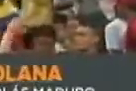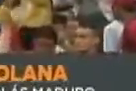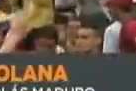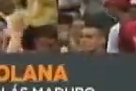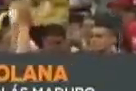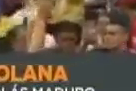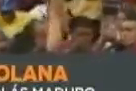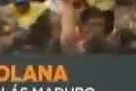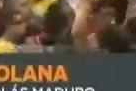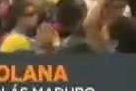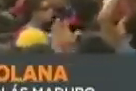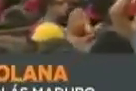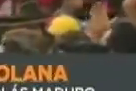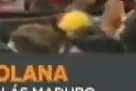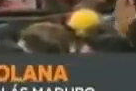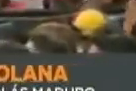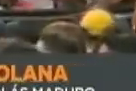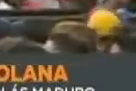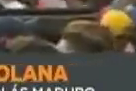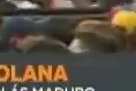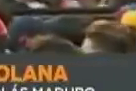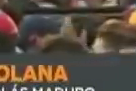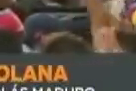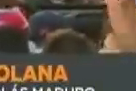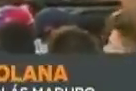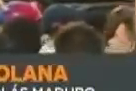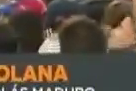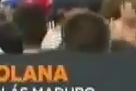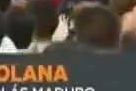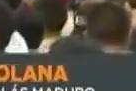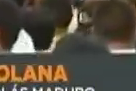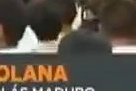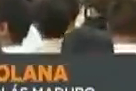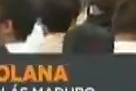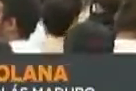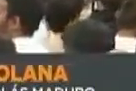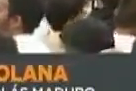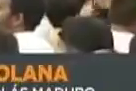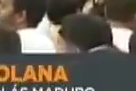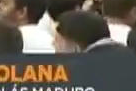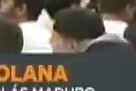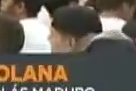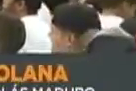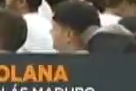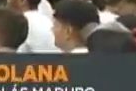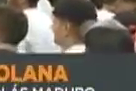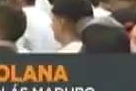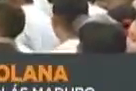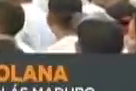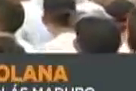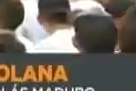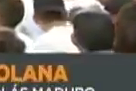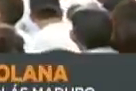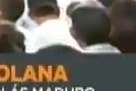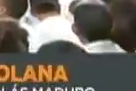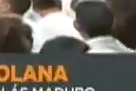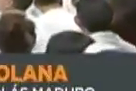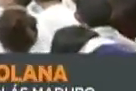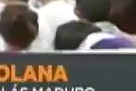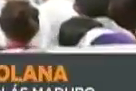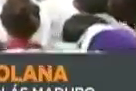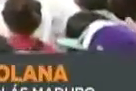de Caracas. Se llena el Poliedro de Caracas de alegría, de aplausos,